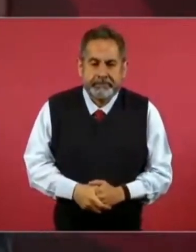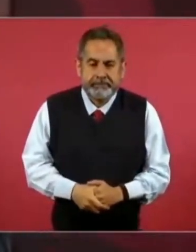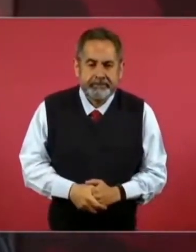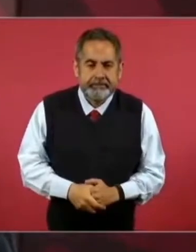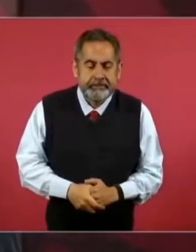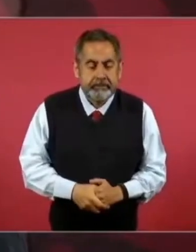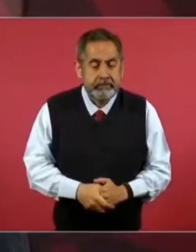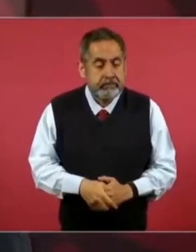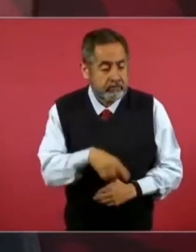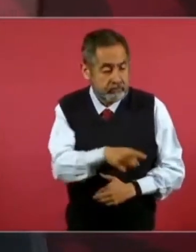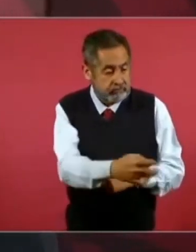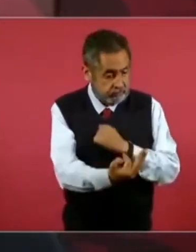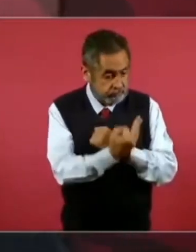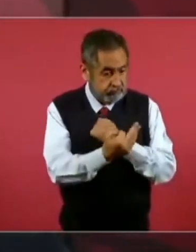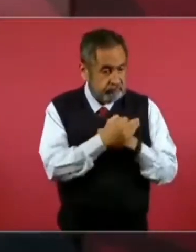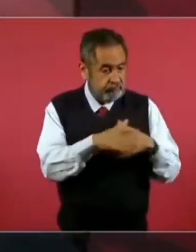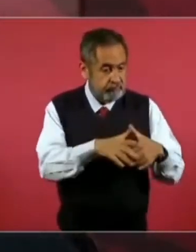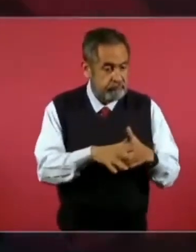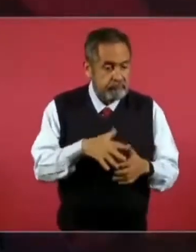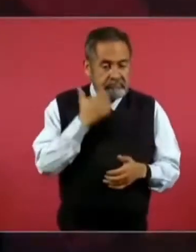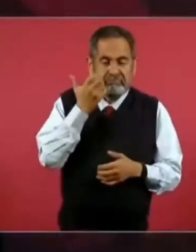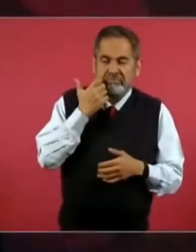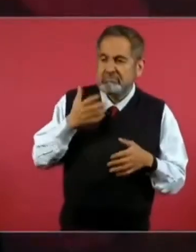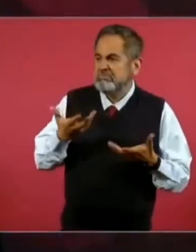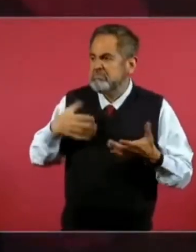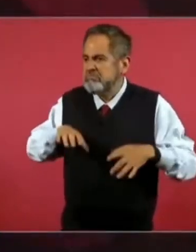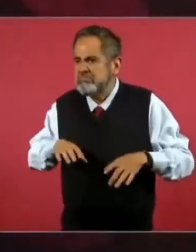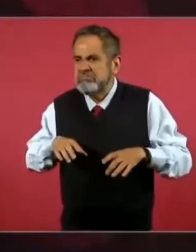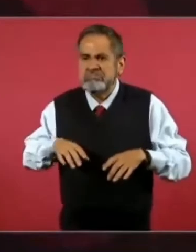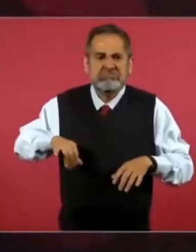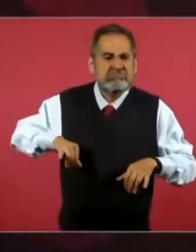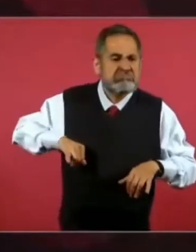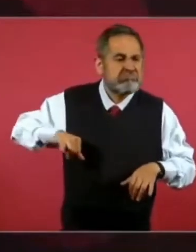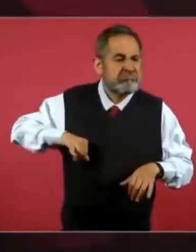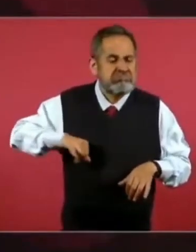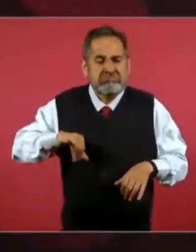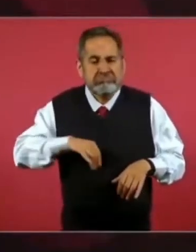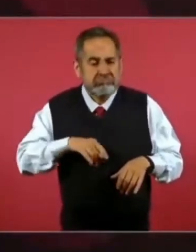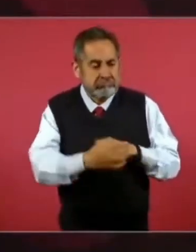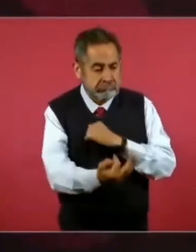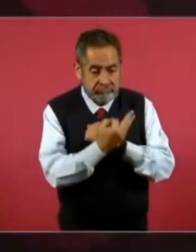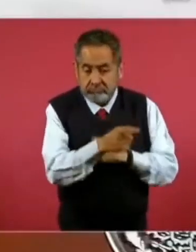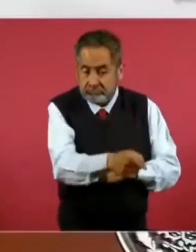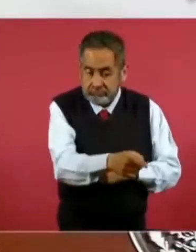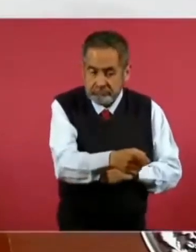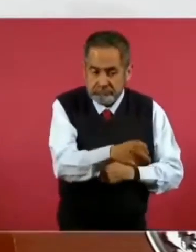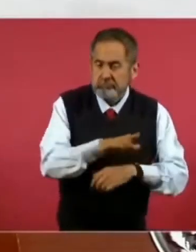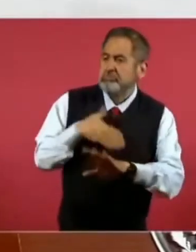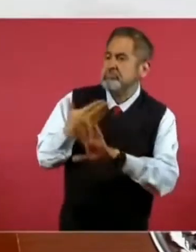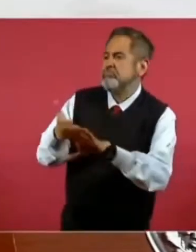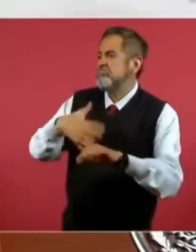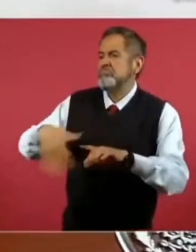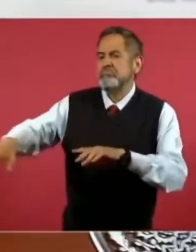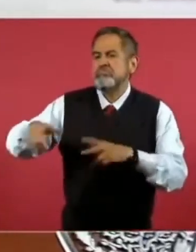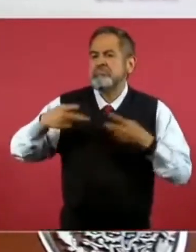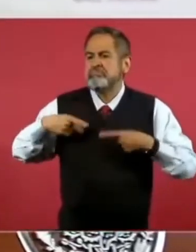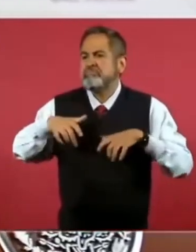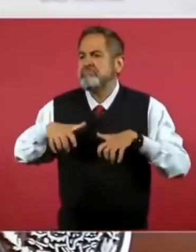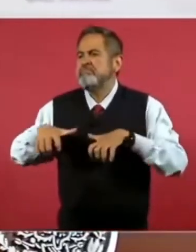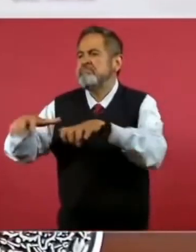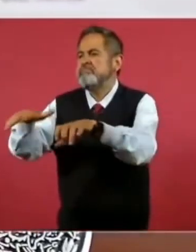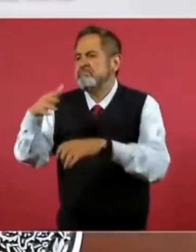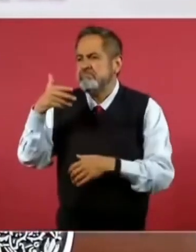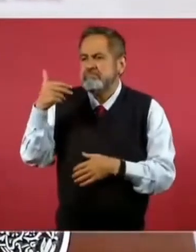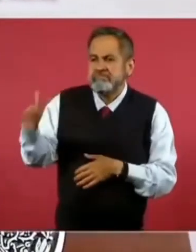proteger intereses facciosos, y todo en contra del